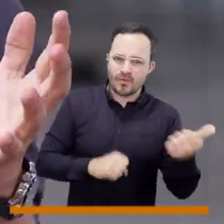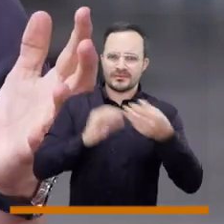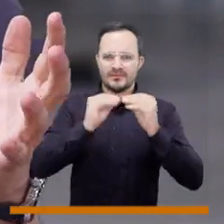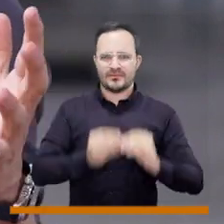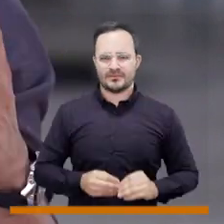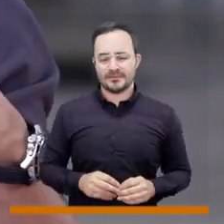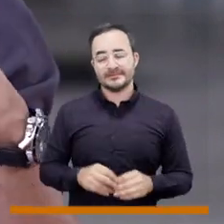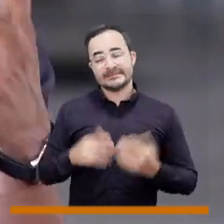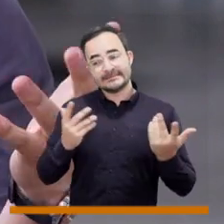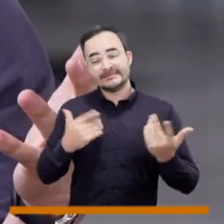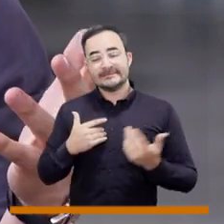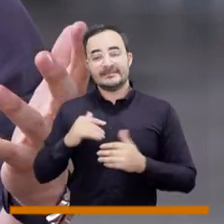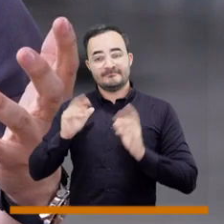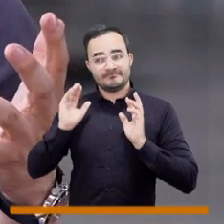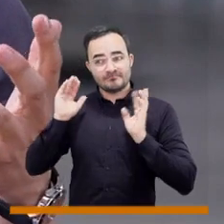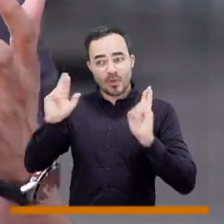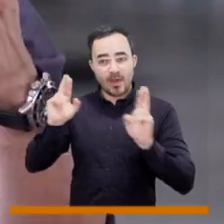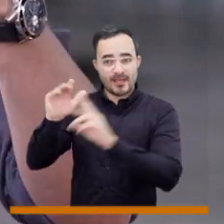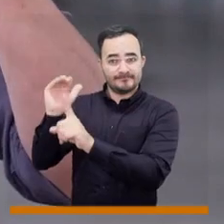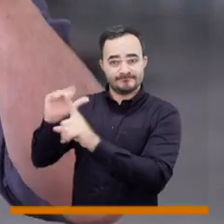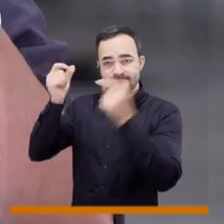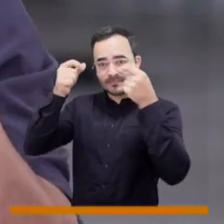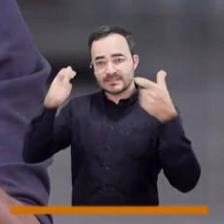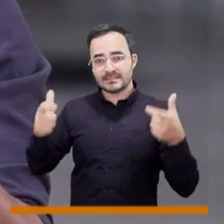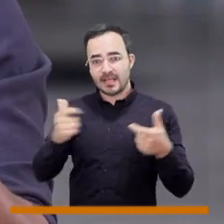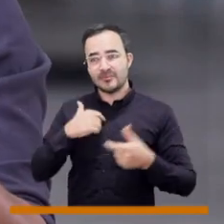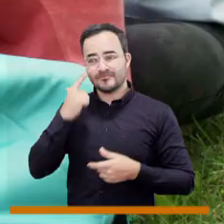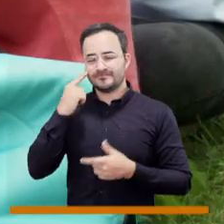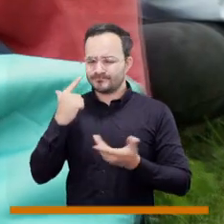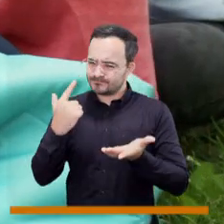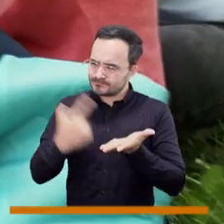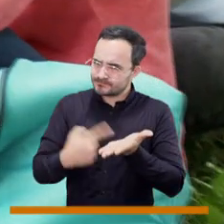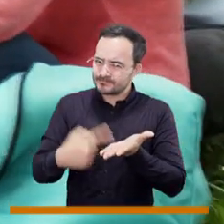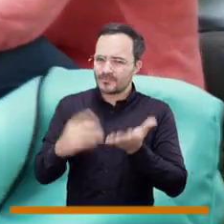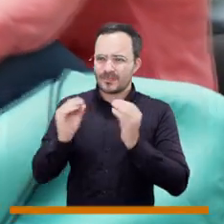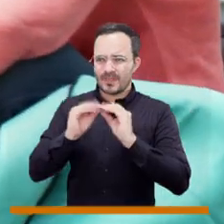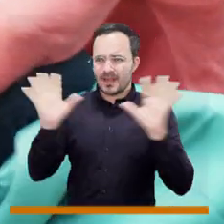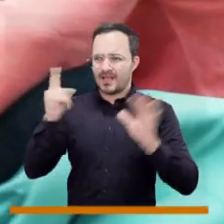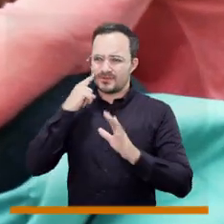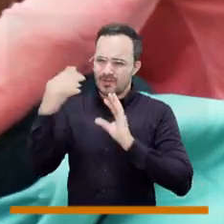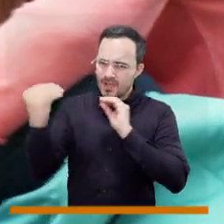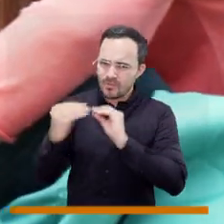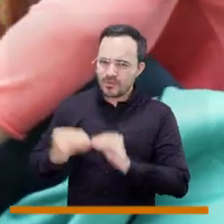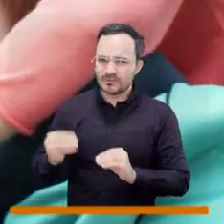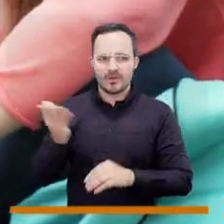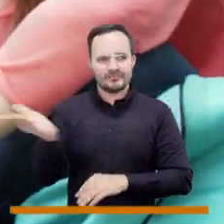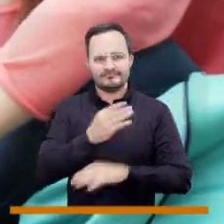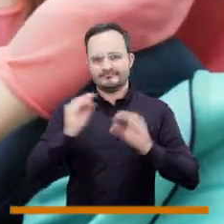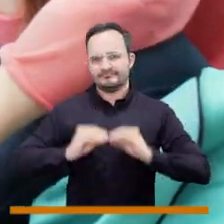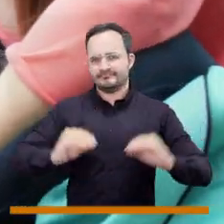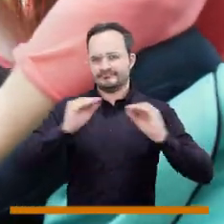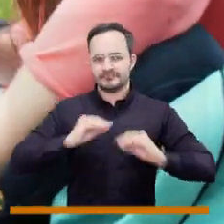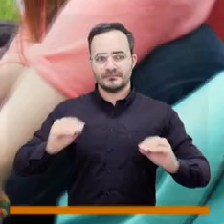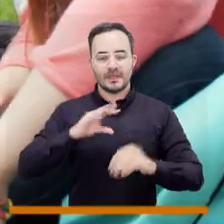eso pues estamos invitando para que desde el Estado se pueda hablar claramente y educar tanto